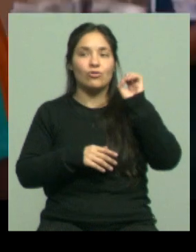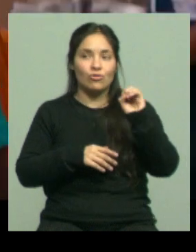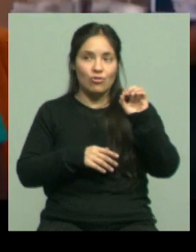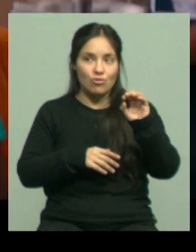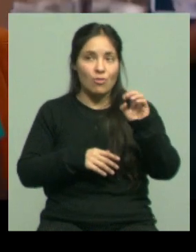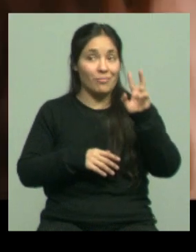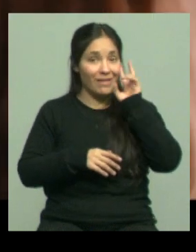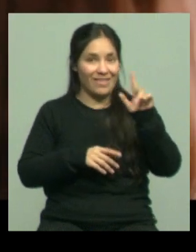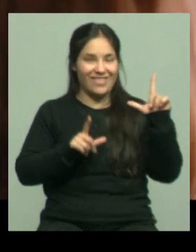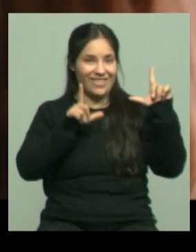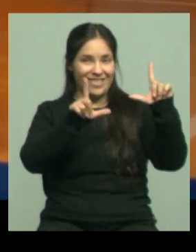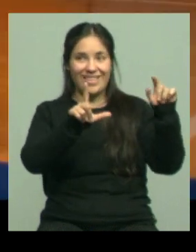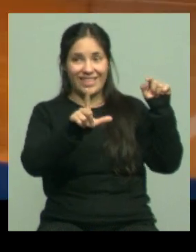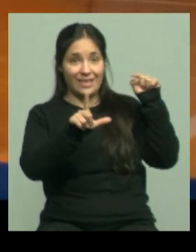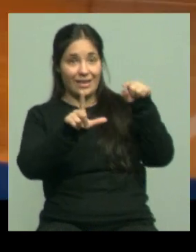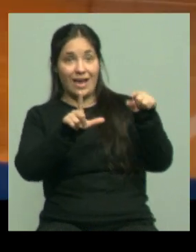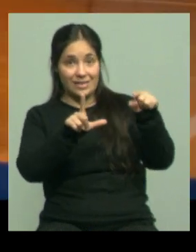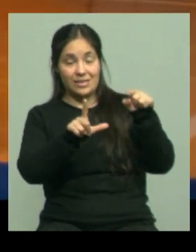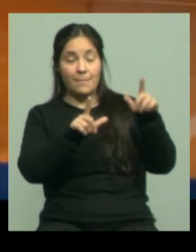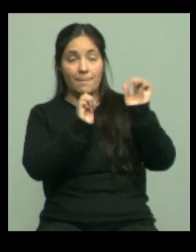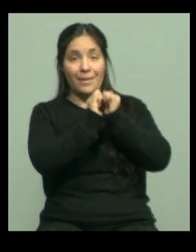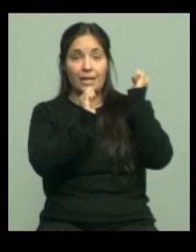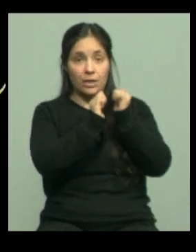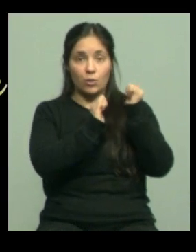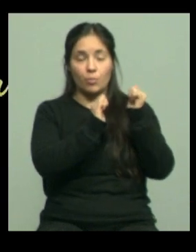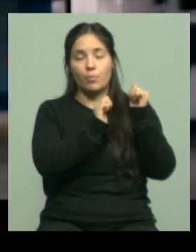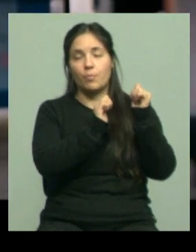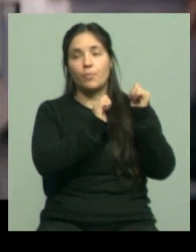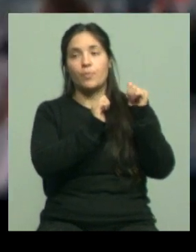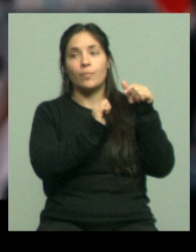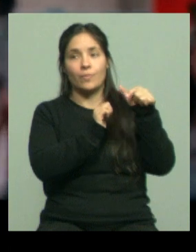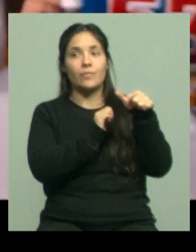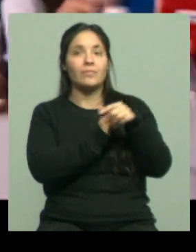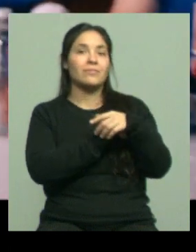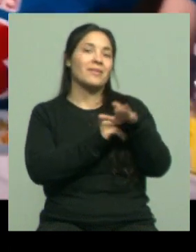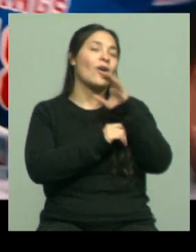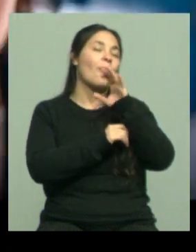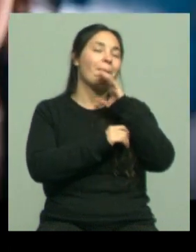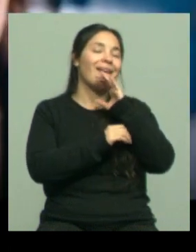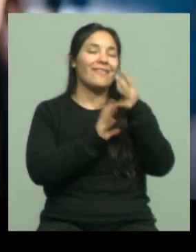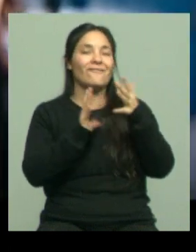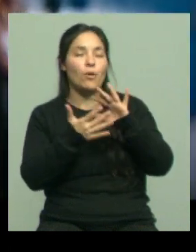estamos viendo en pantalla. La historia también de una para las personas que les guste más la comedia o